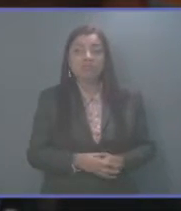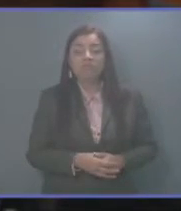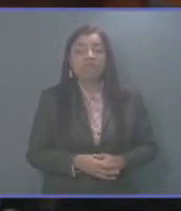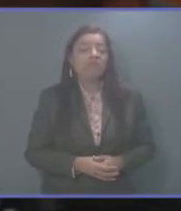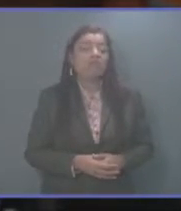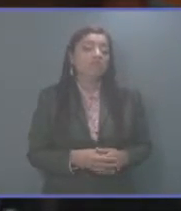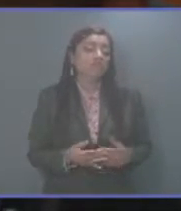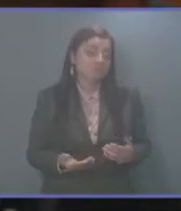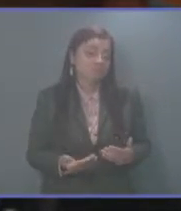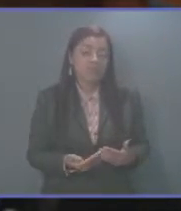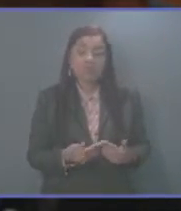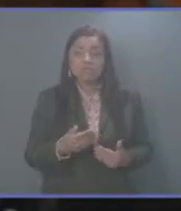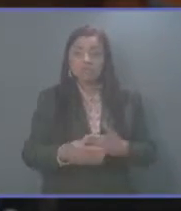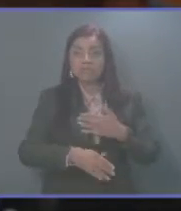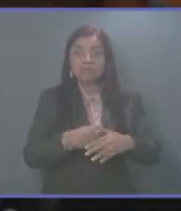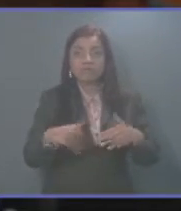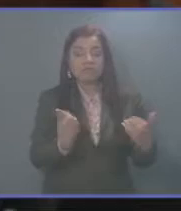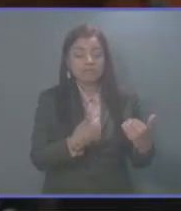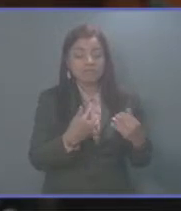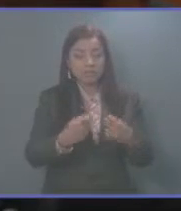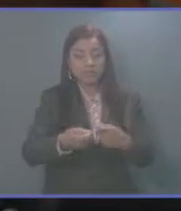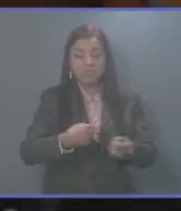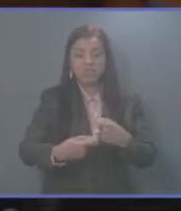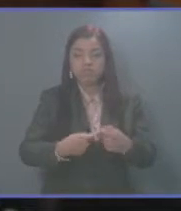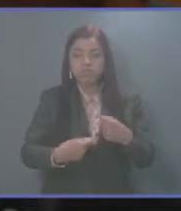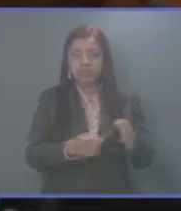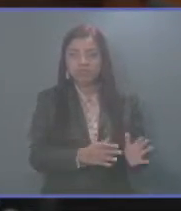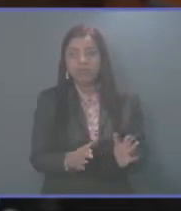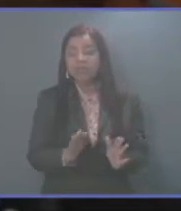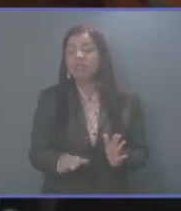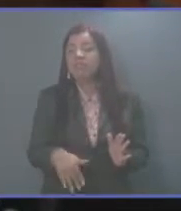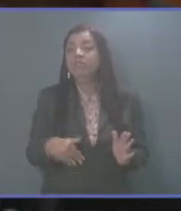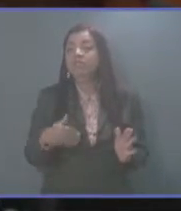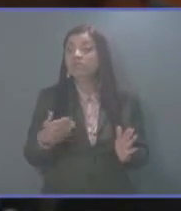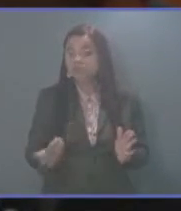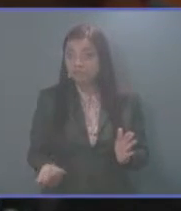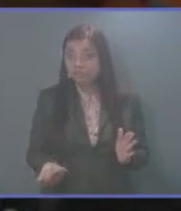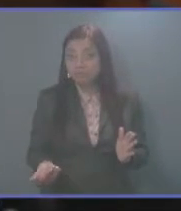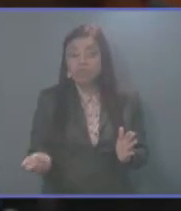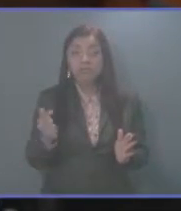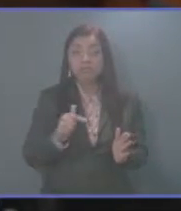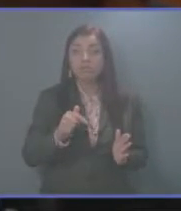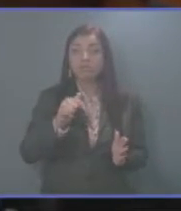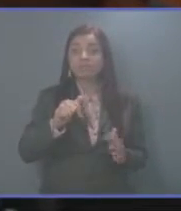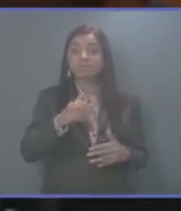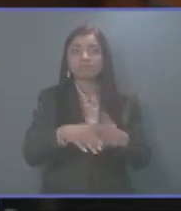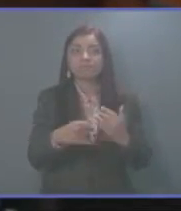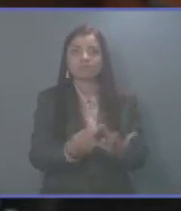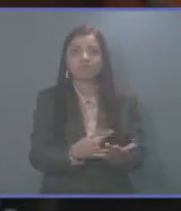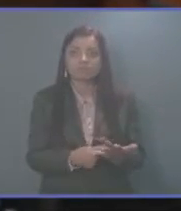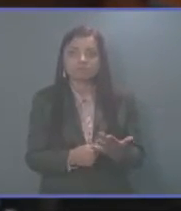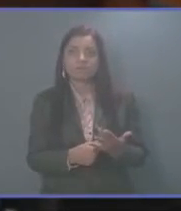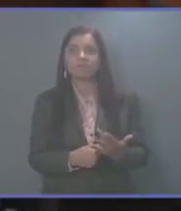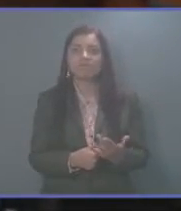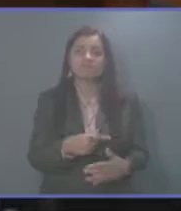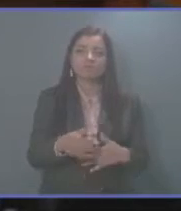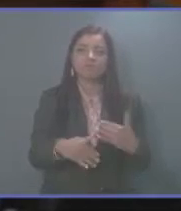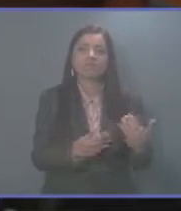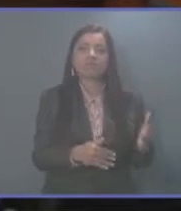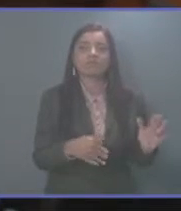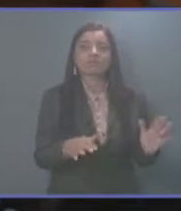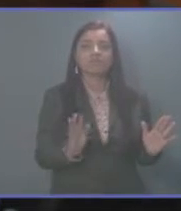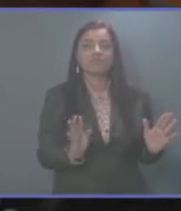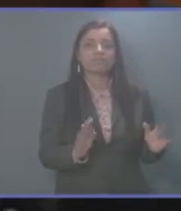cargas de mezclas píricas relacionadas al almacenaje y la fabricación.